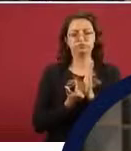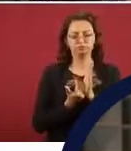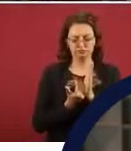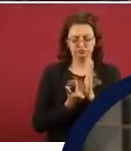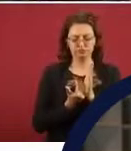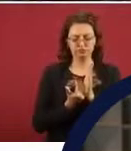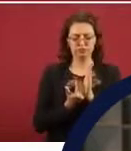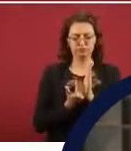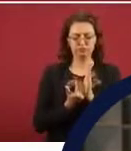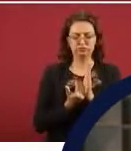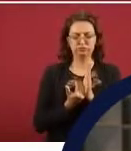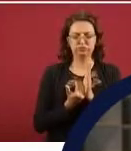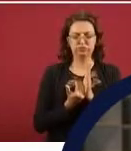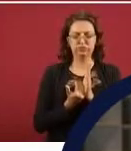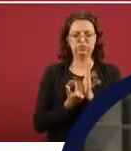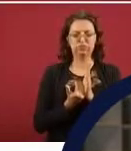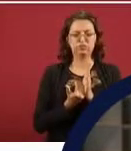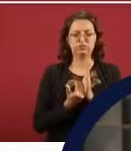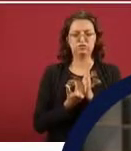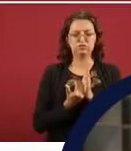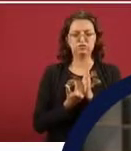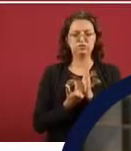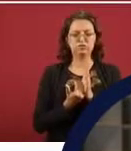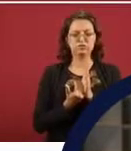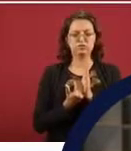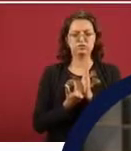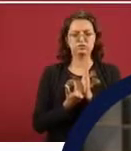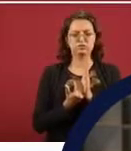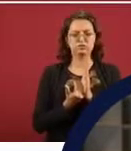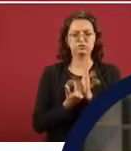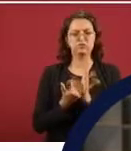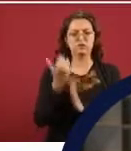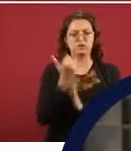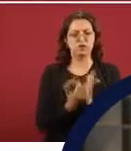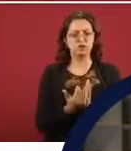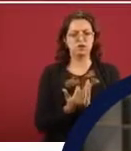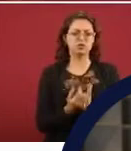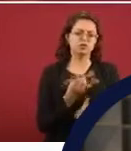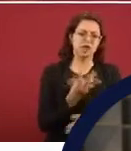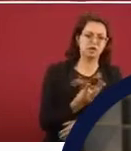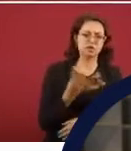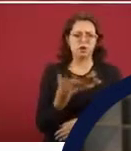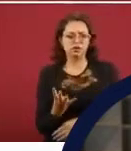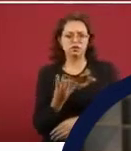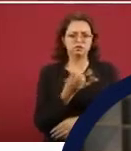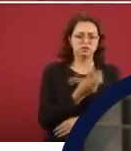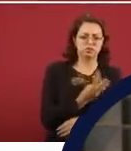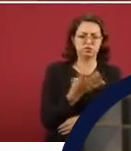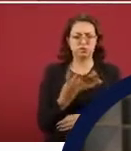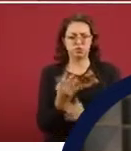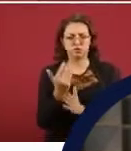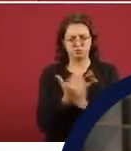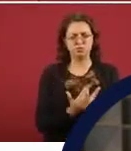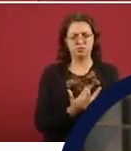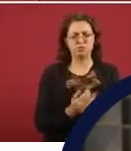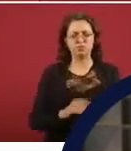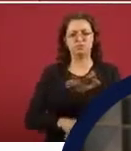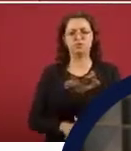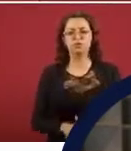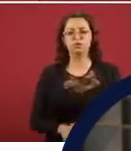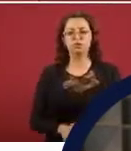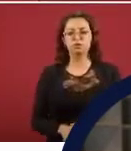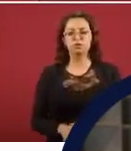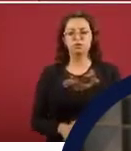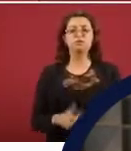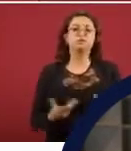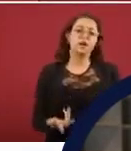nivel administrativo, se supone que muchos de los programas que han desaparecido son para combatir la corrupción que había.